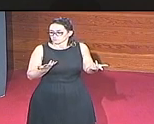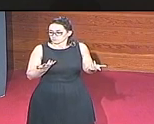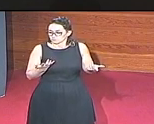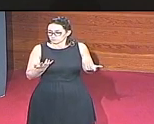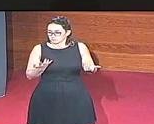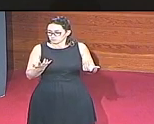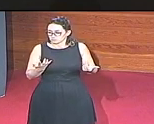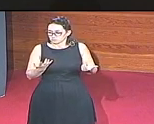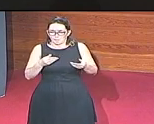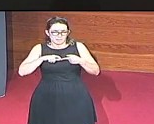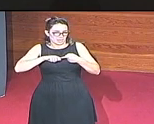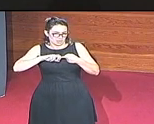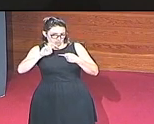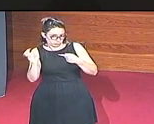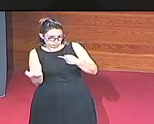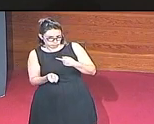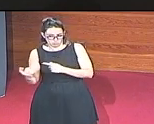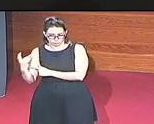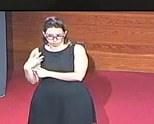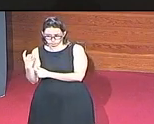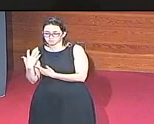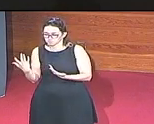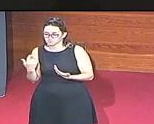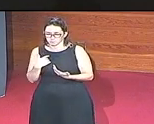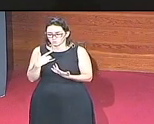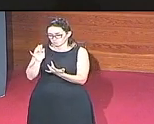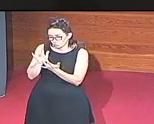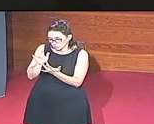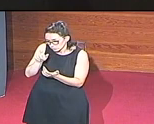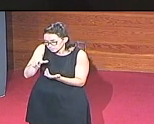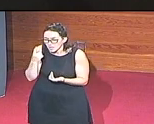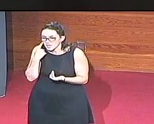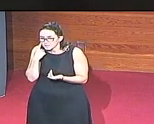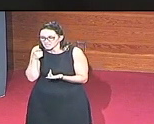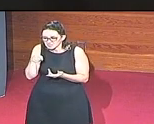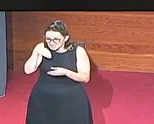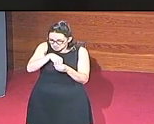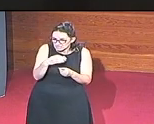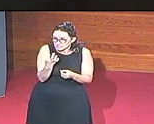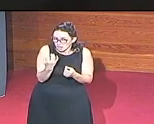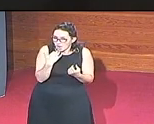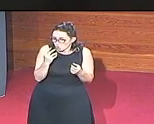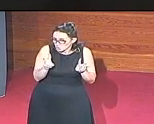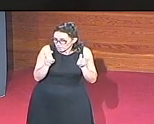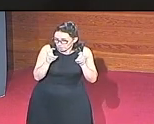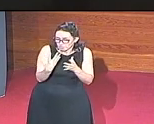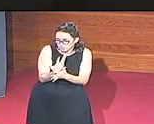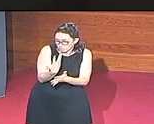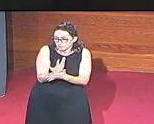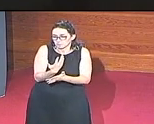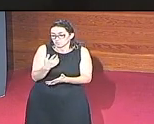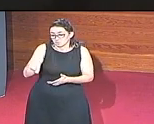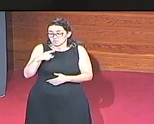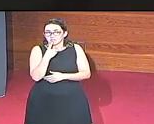y más material entonces nos pusimos en contacto con ellos y nos explicaron un poquito qué es lo que había allí de nuevo entonces creían que había una